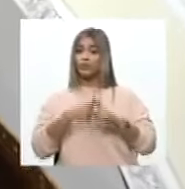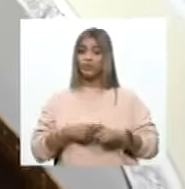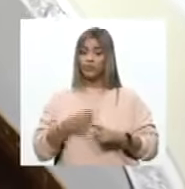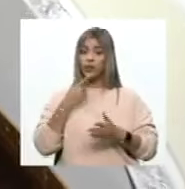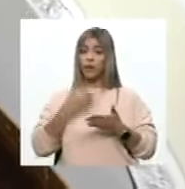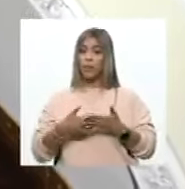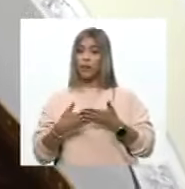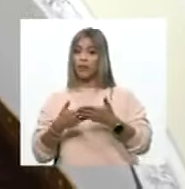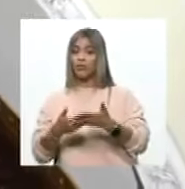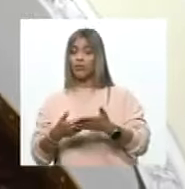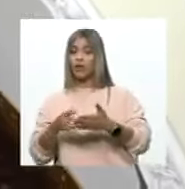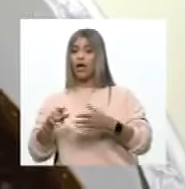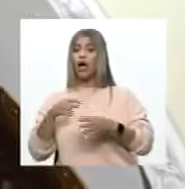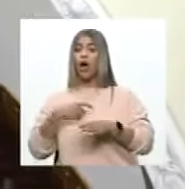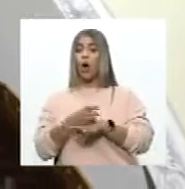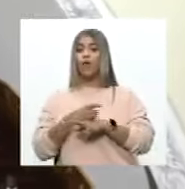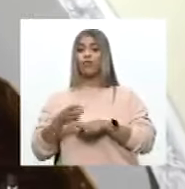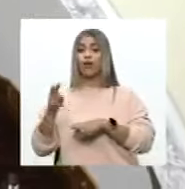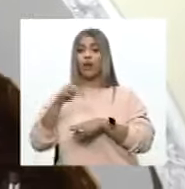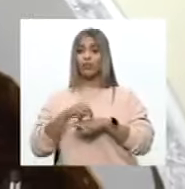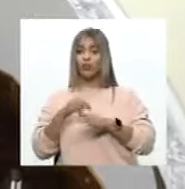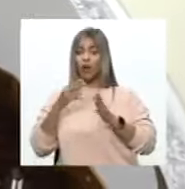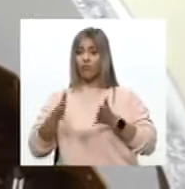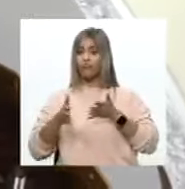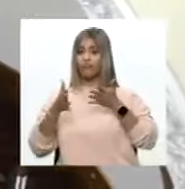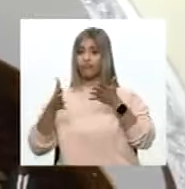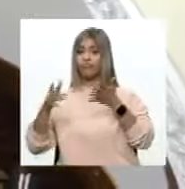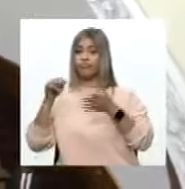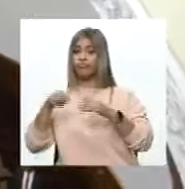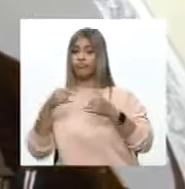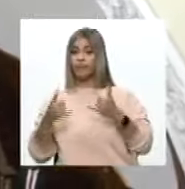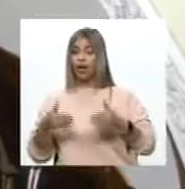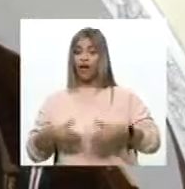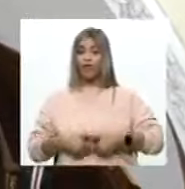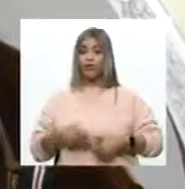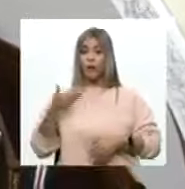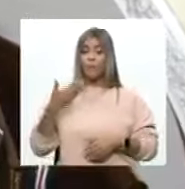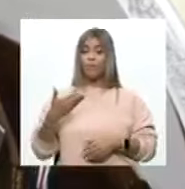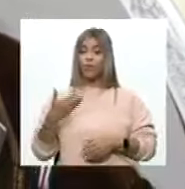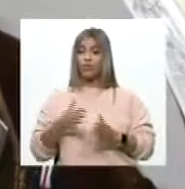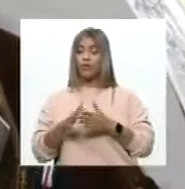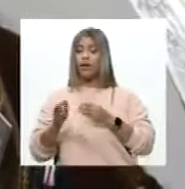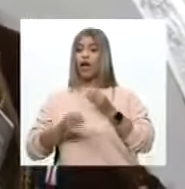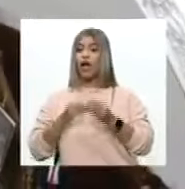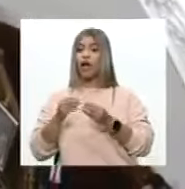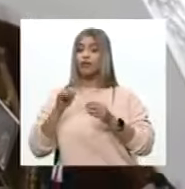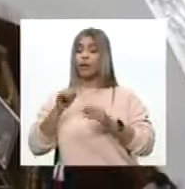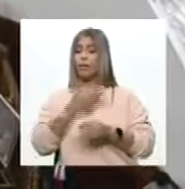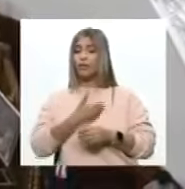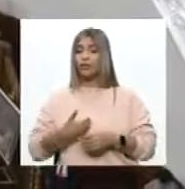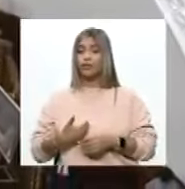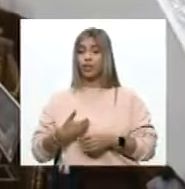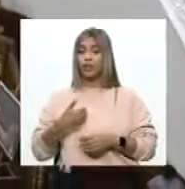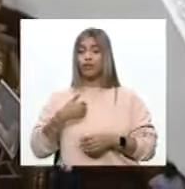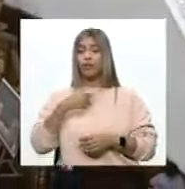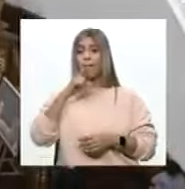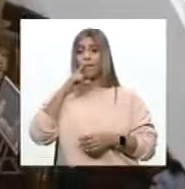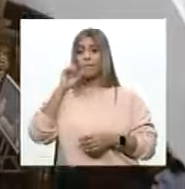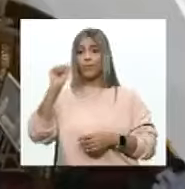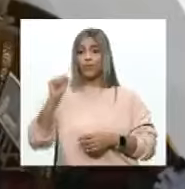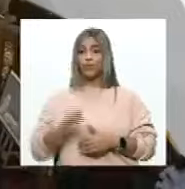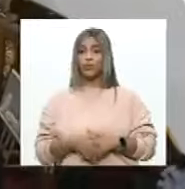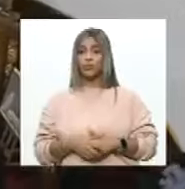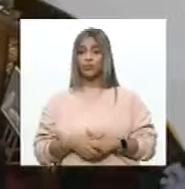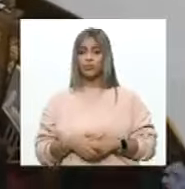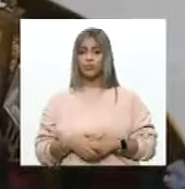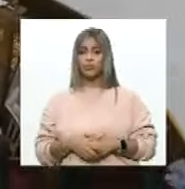está planteando el Ejecutivo Nacional, orientando en este esfuerzo importante que viene realizando el presidente Nicolás